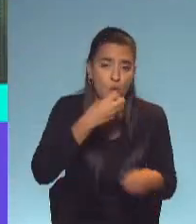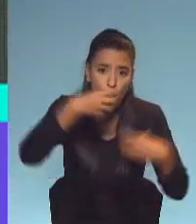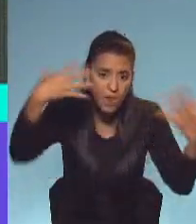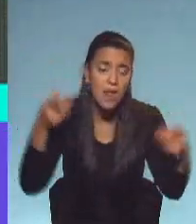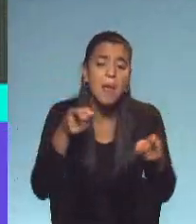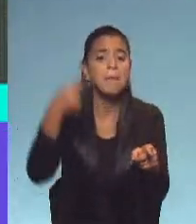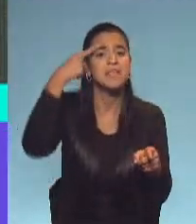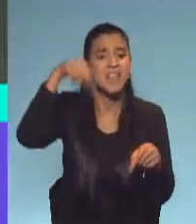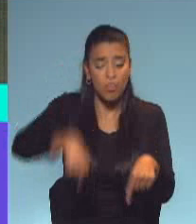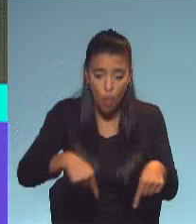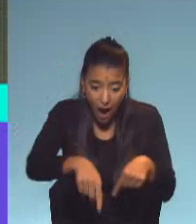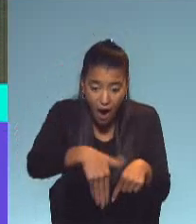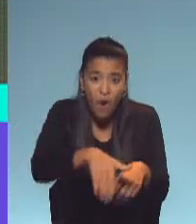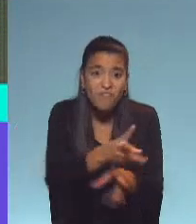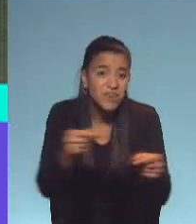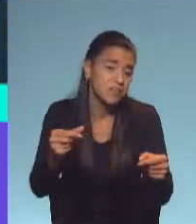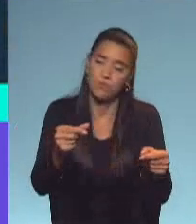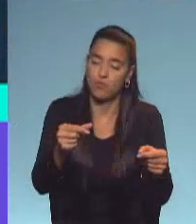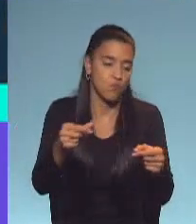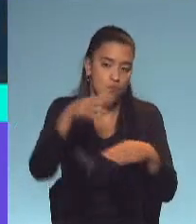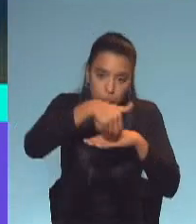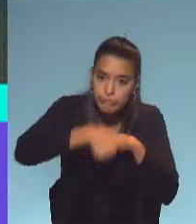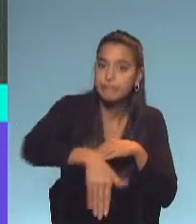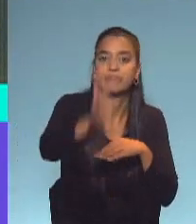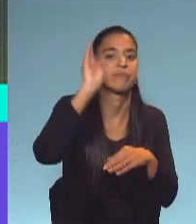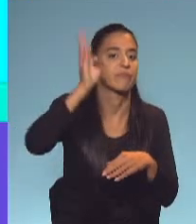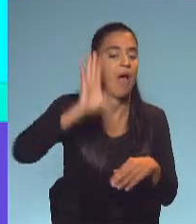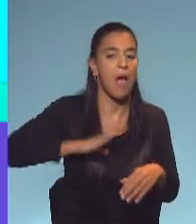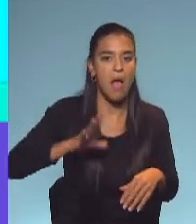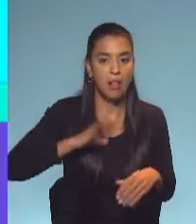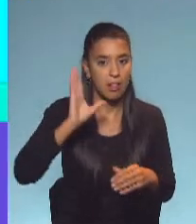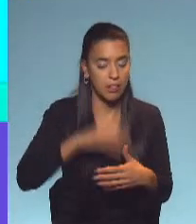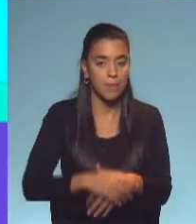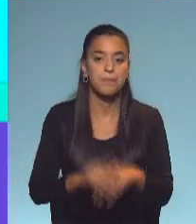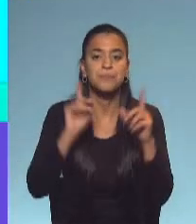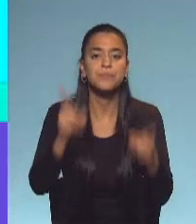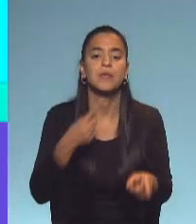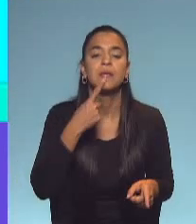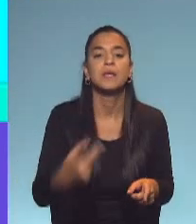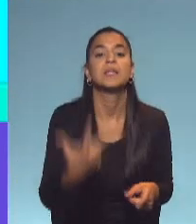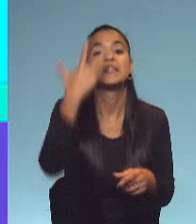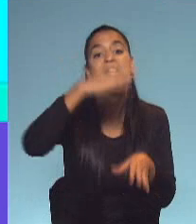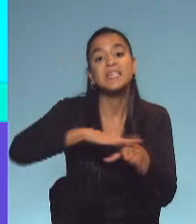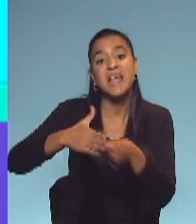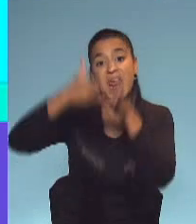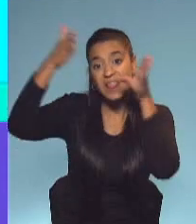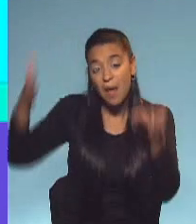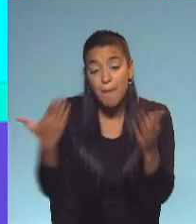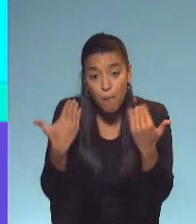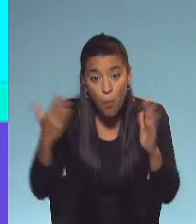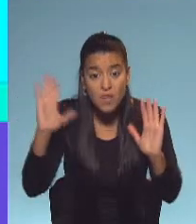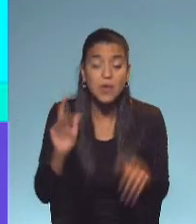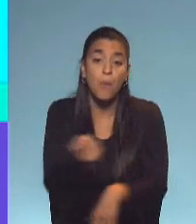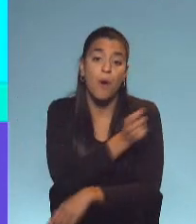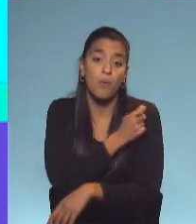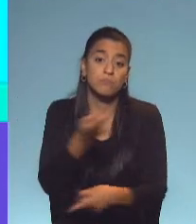en que esto no se termina ahora, ¿no? Esto empieza ahora. Esto empieza ahora y probablemente en una tercera etapa las